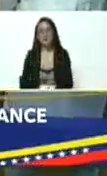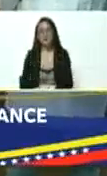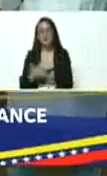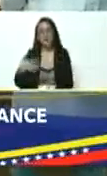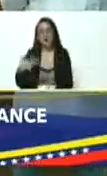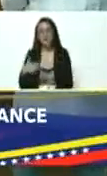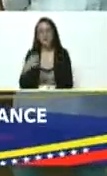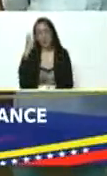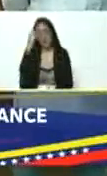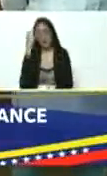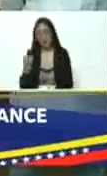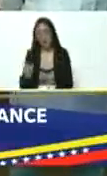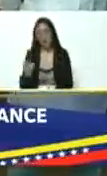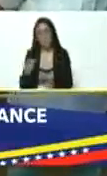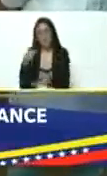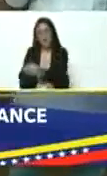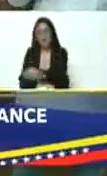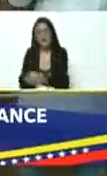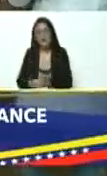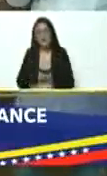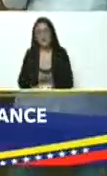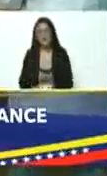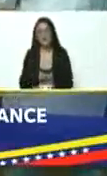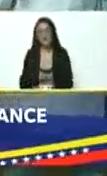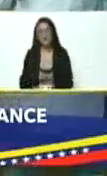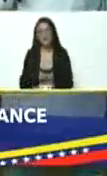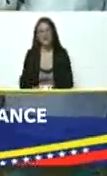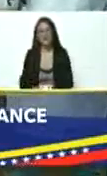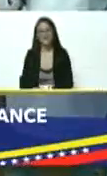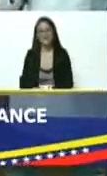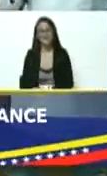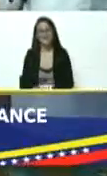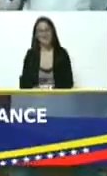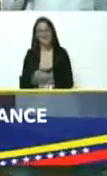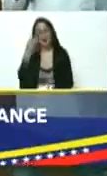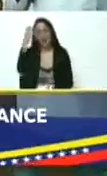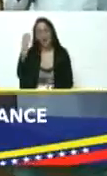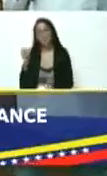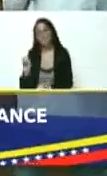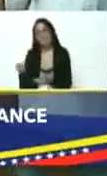un ojo, te sacan un ojo y te hacen la placa y te vas sin un ojo. ¿Ah?